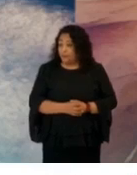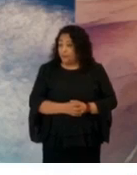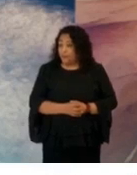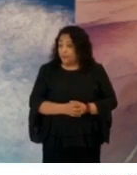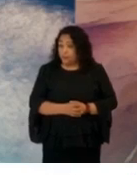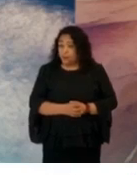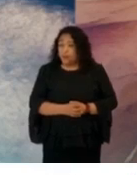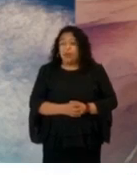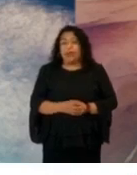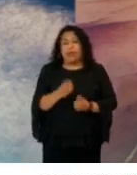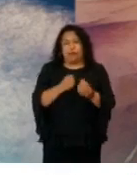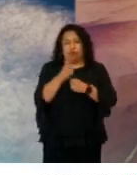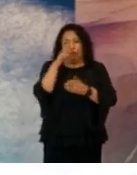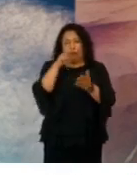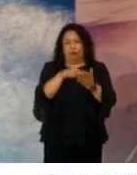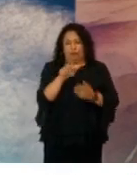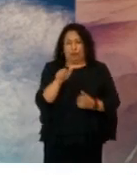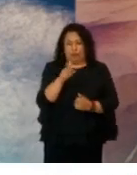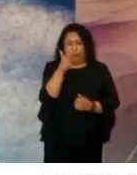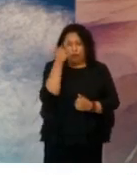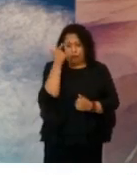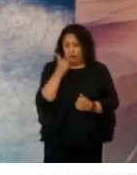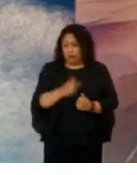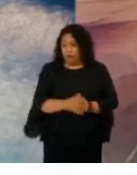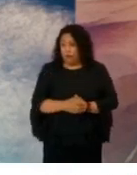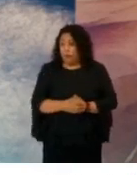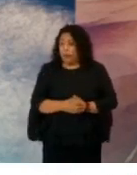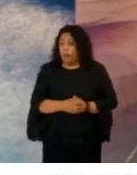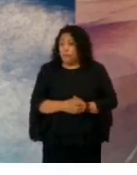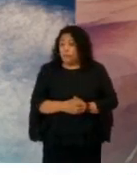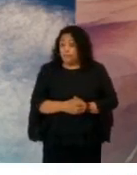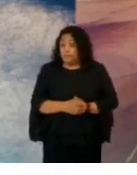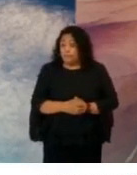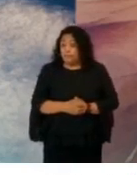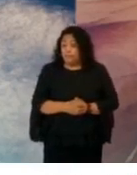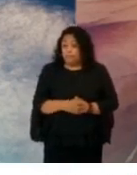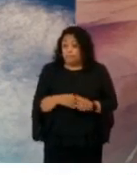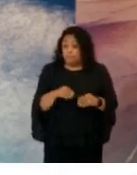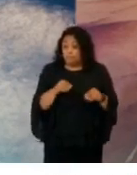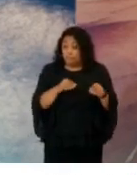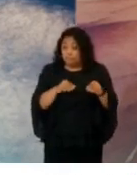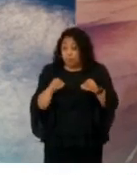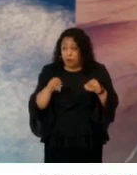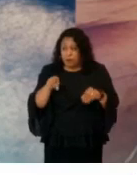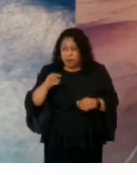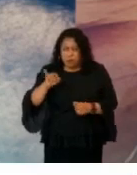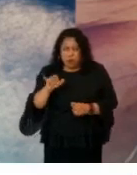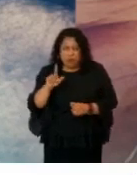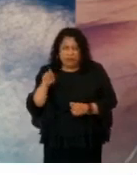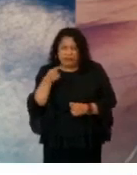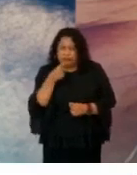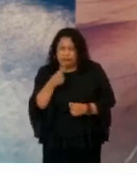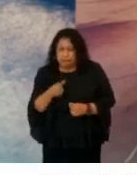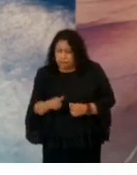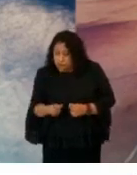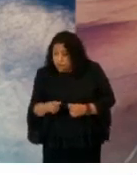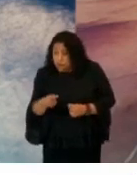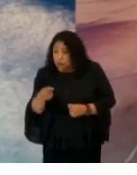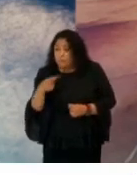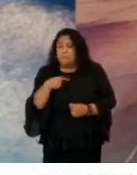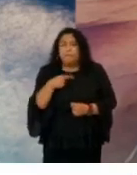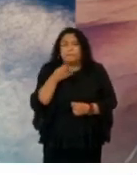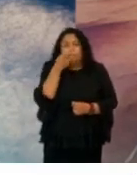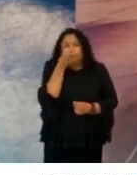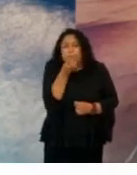en el 2012, en el movimiento, Julieta pues era muy niña, en el movimiento de las